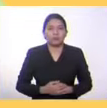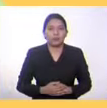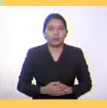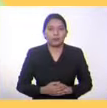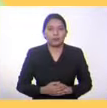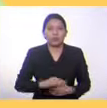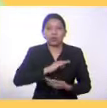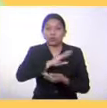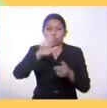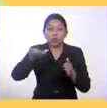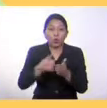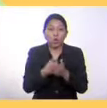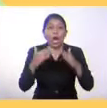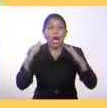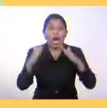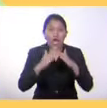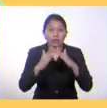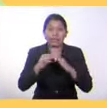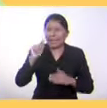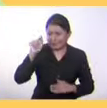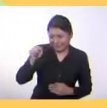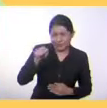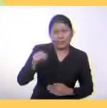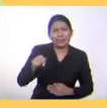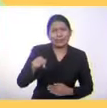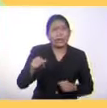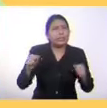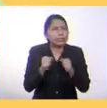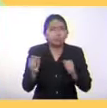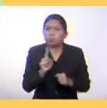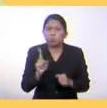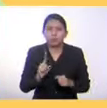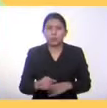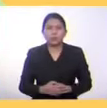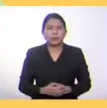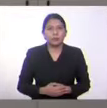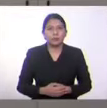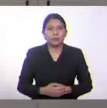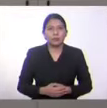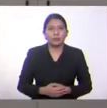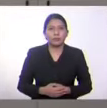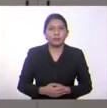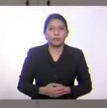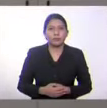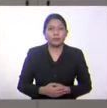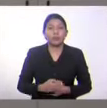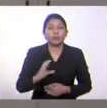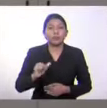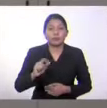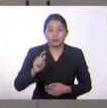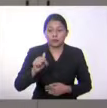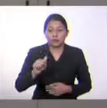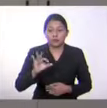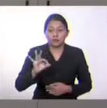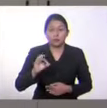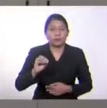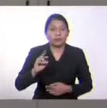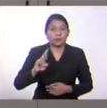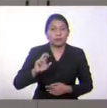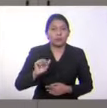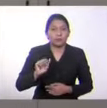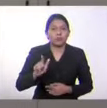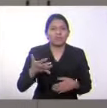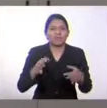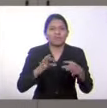Todos estaban en casa, allí hacía menos frío. Y la catáfora hará una relación